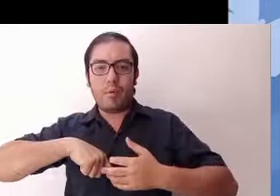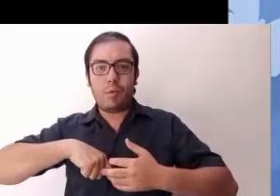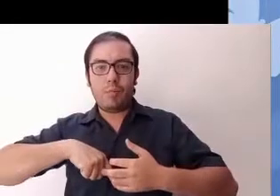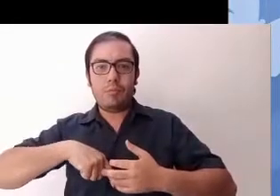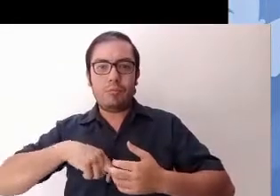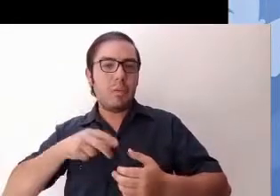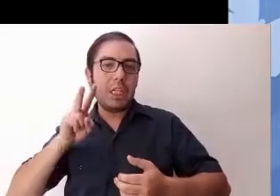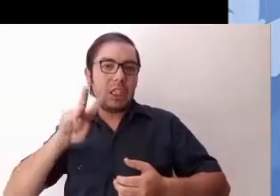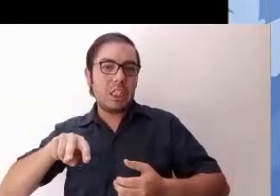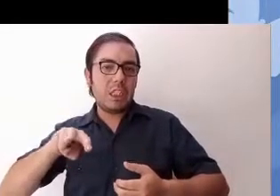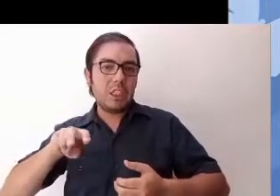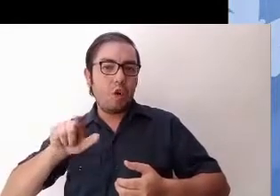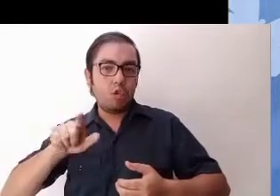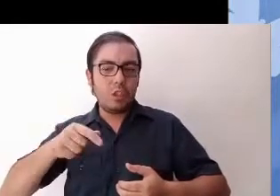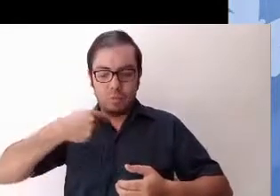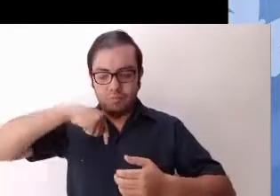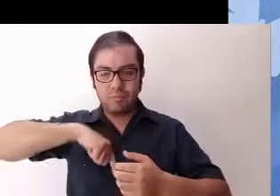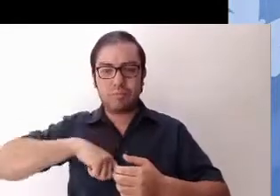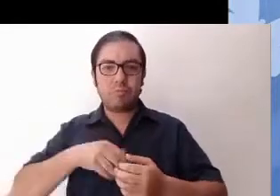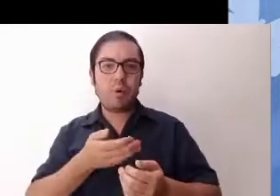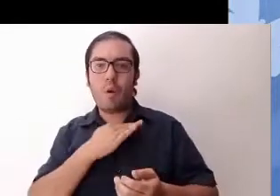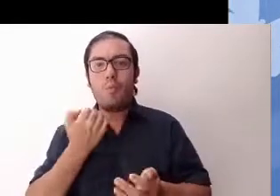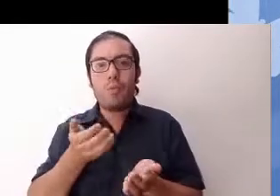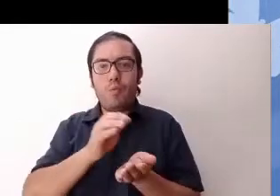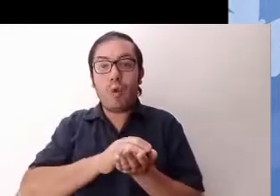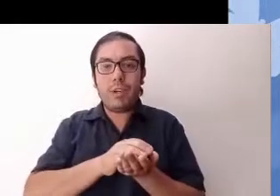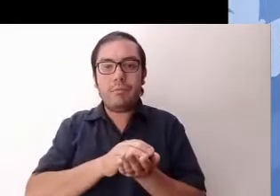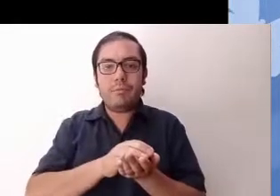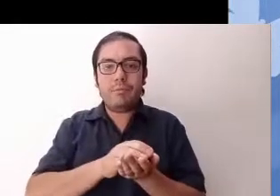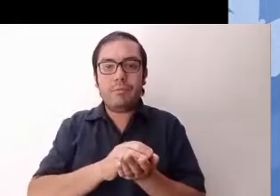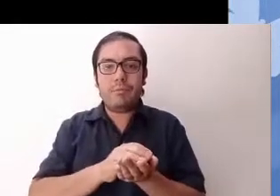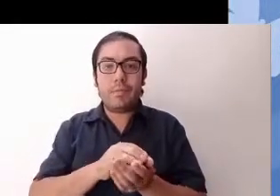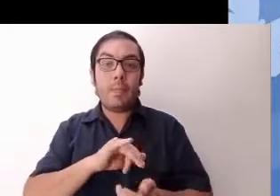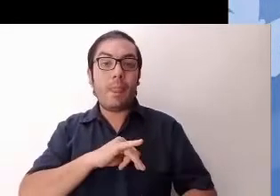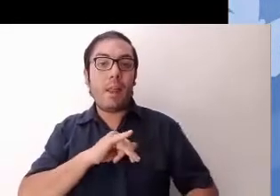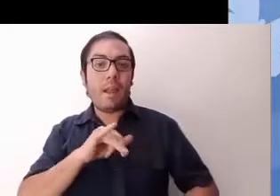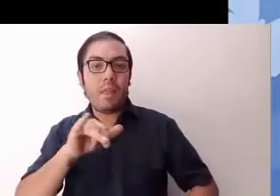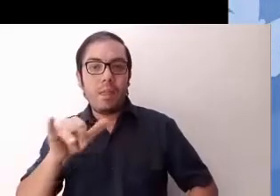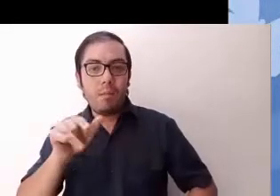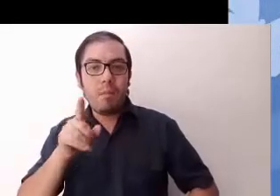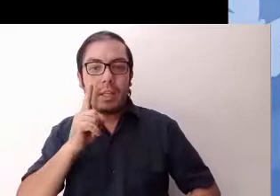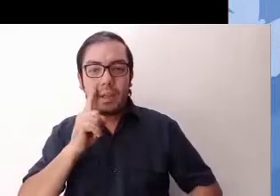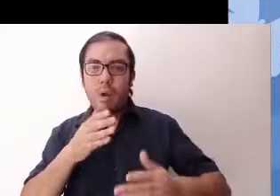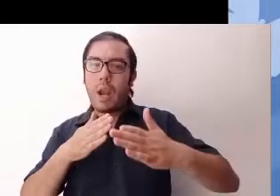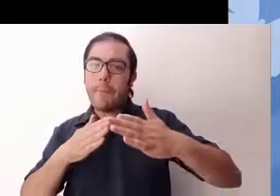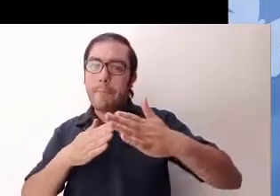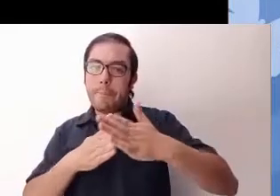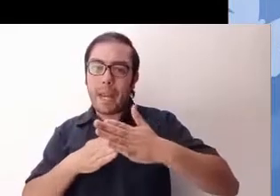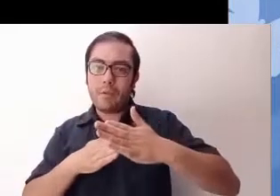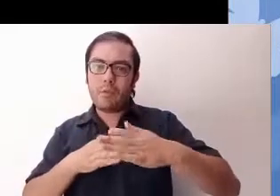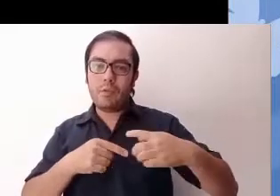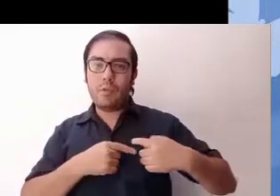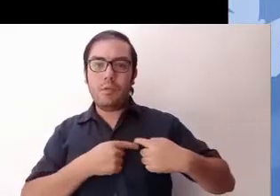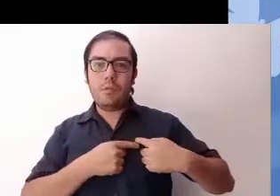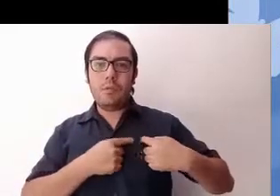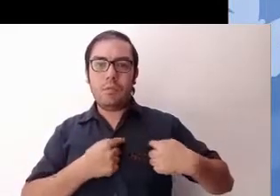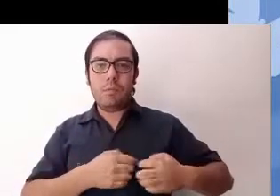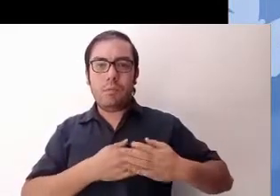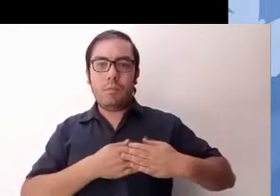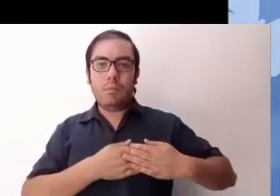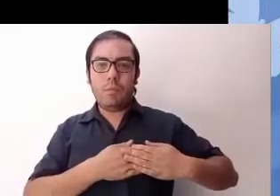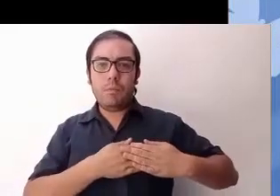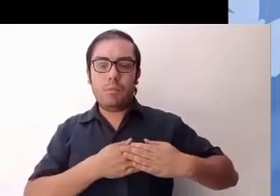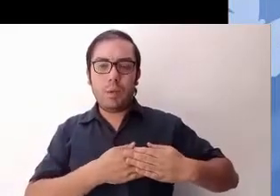ahí viene el problema. Luego tenemos el paro cardíaco, que es la ausencia del pulso,